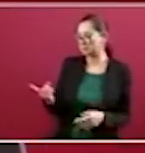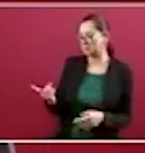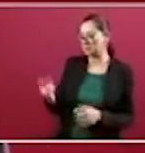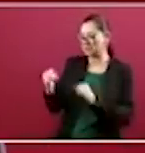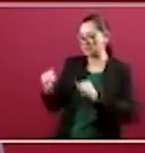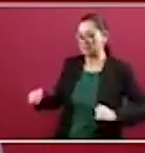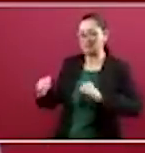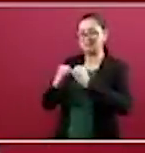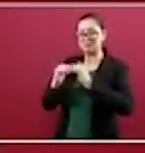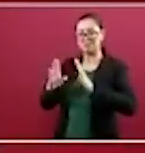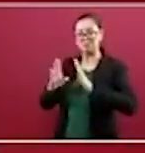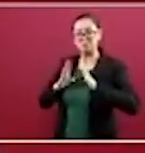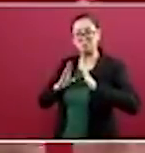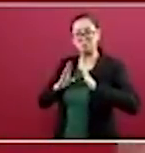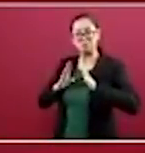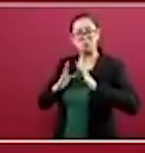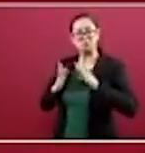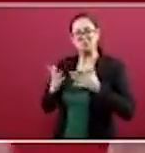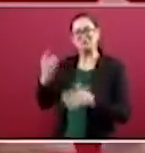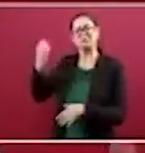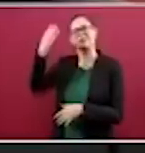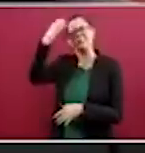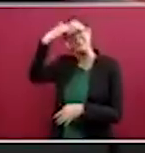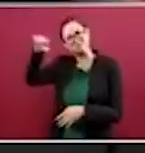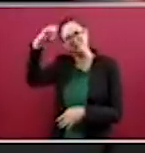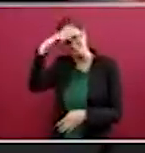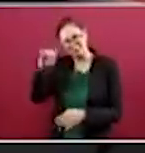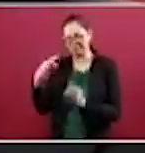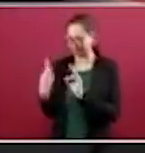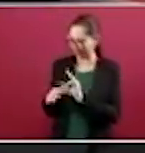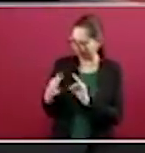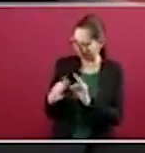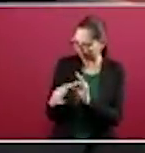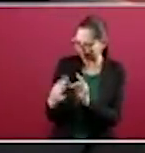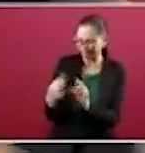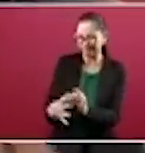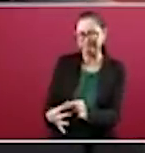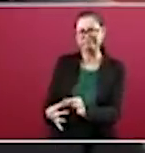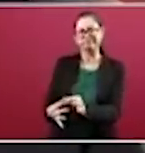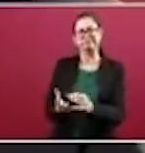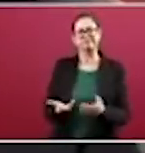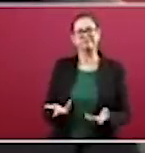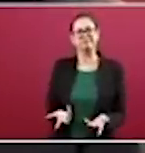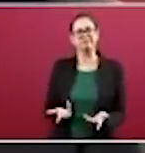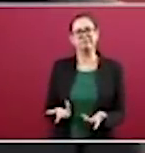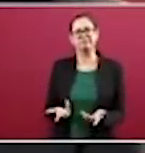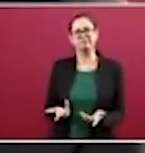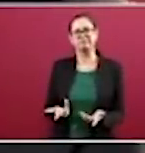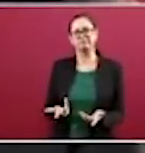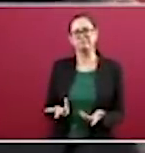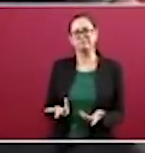esta institución que tiene experiencia, que tiene disciplina, que hay